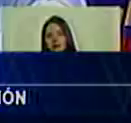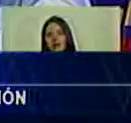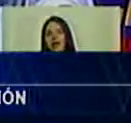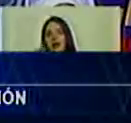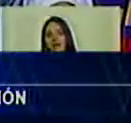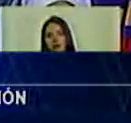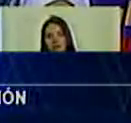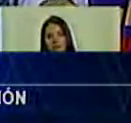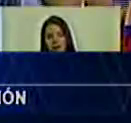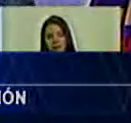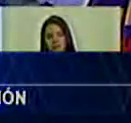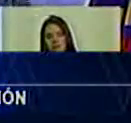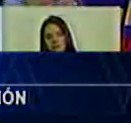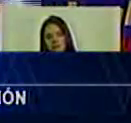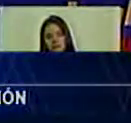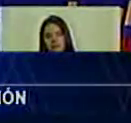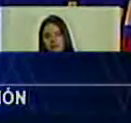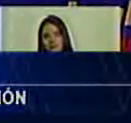verdad.